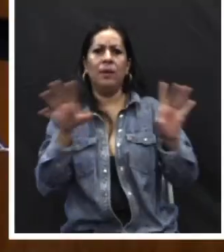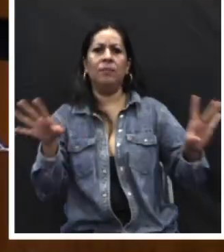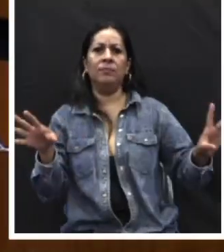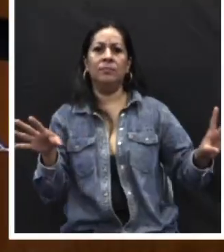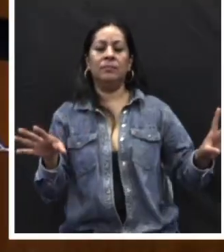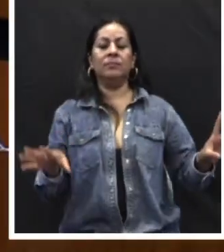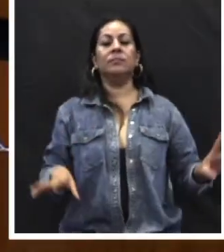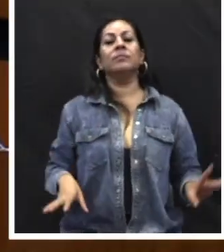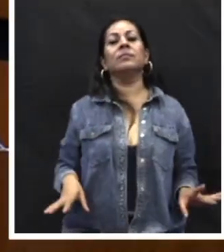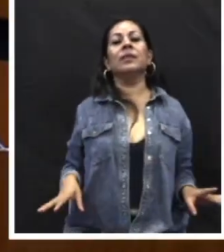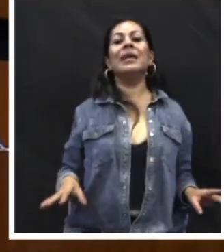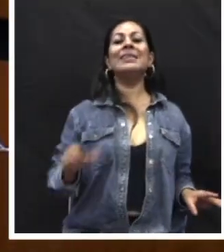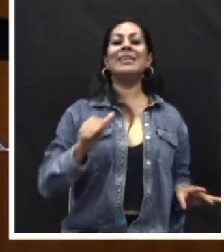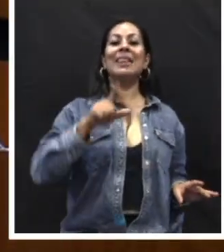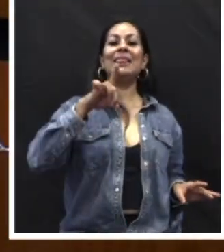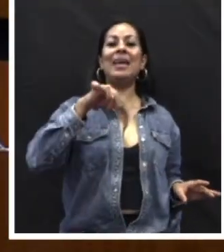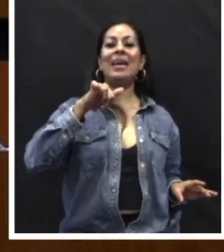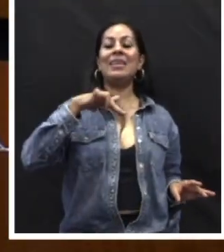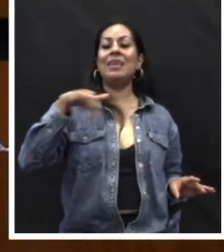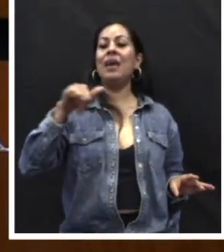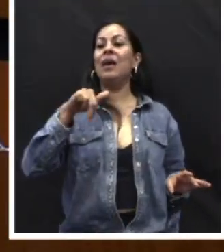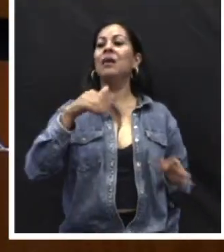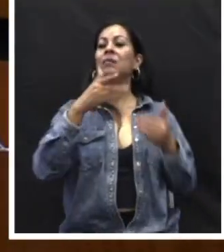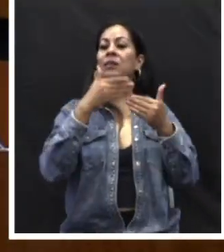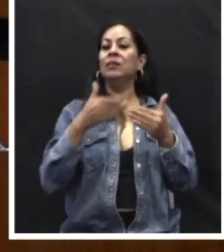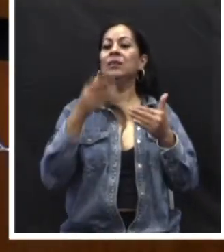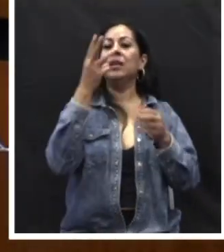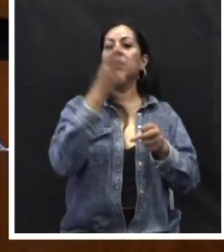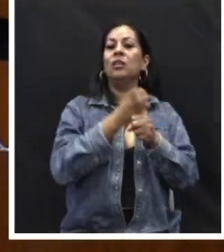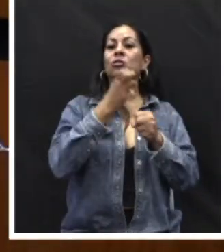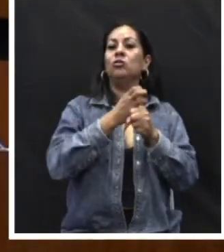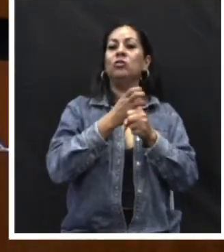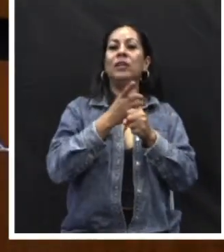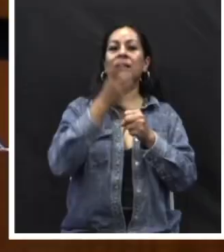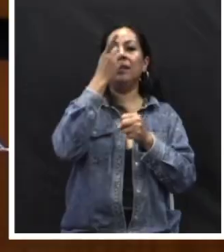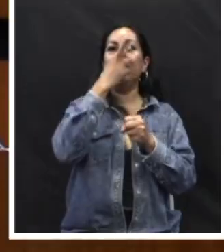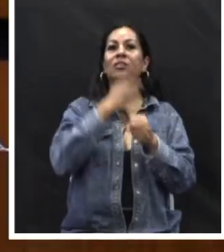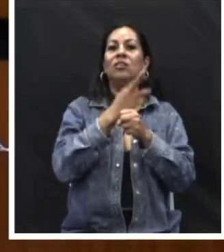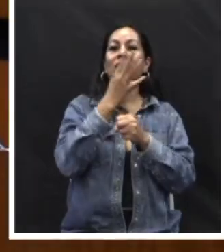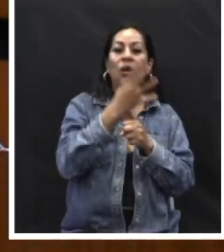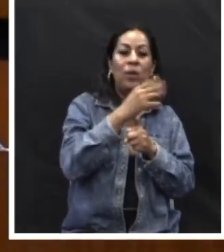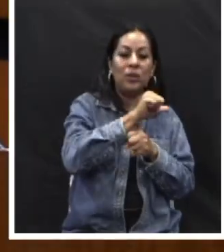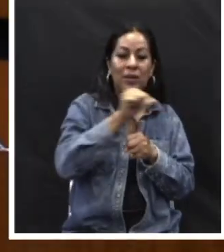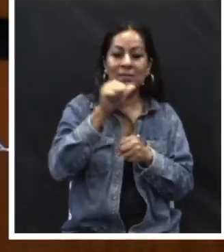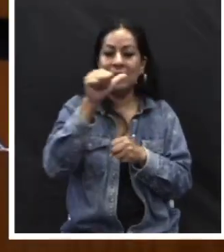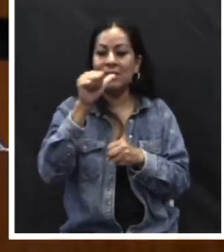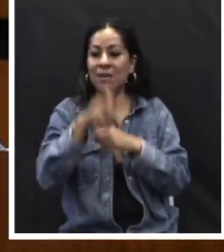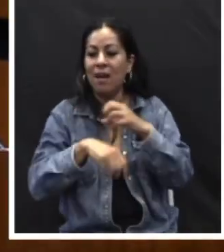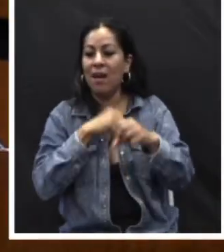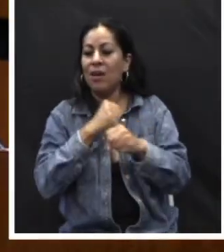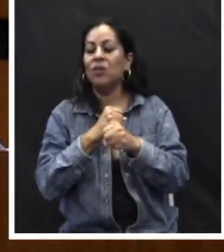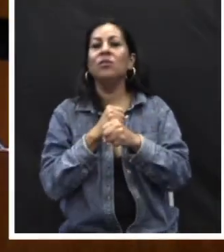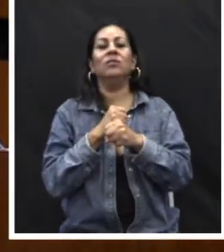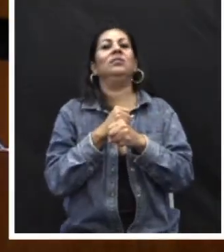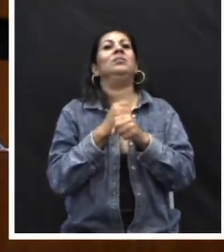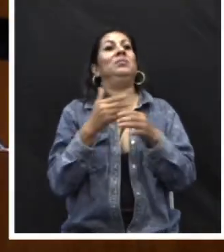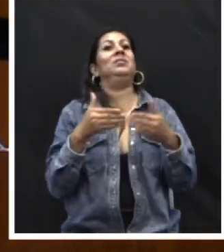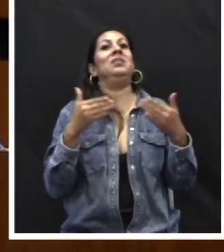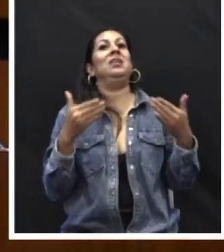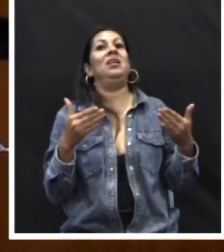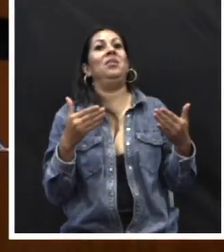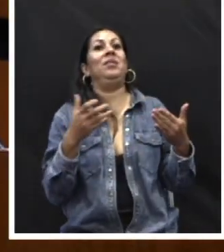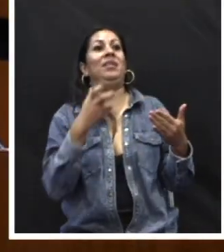claridad. Saldaña intentó ampliar el periodo de su tercer rectorado de 4 a 6 años, y aunque por ahora